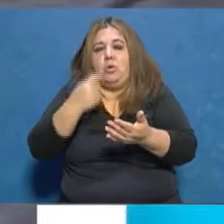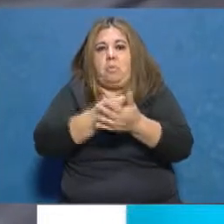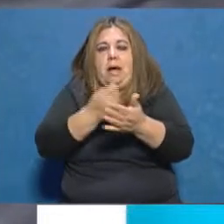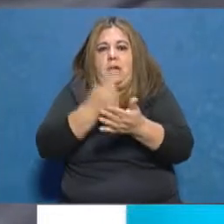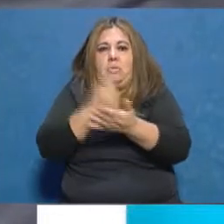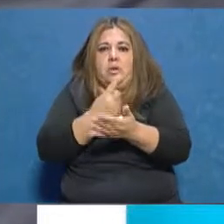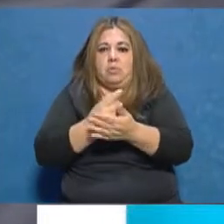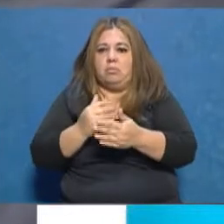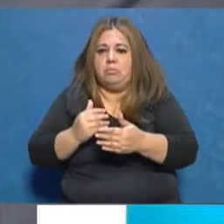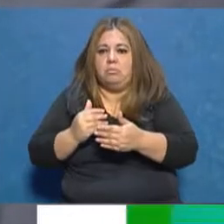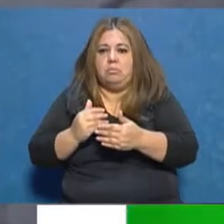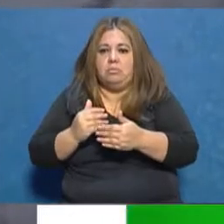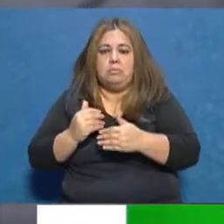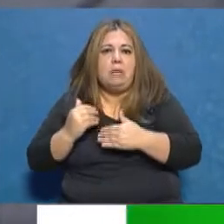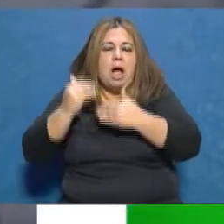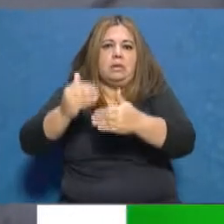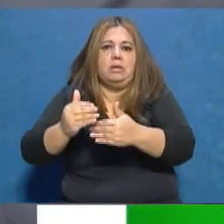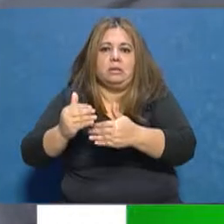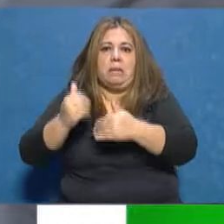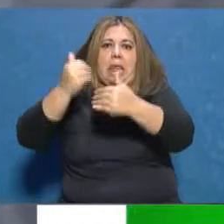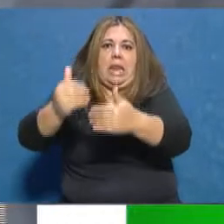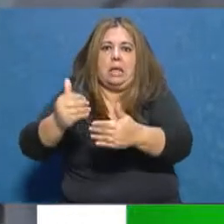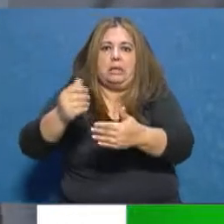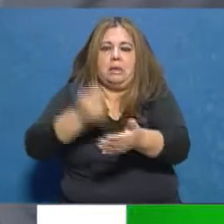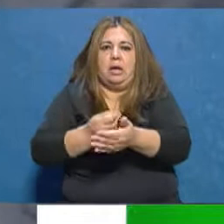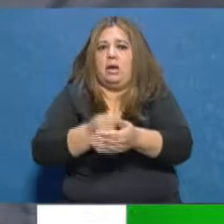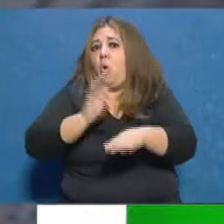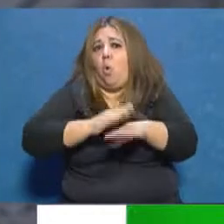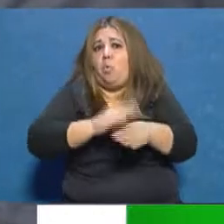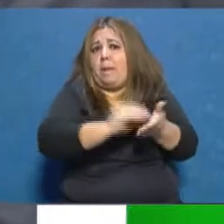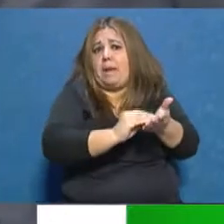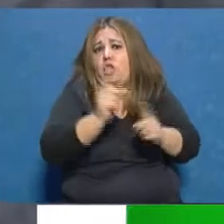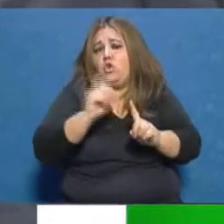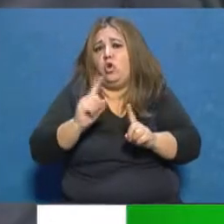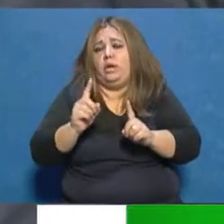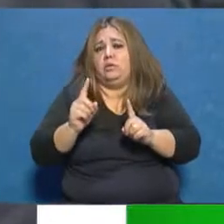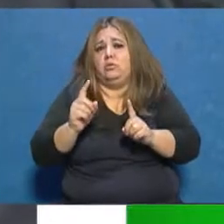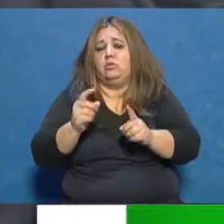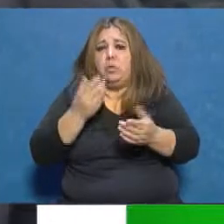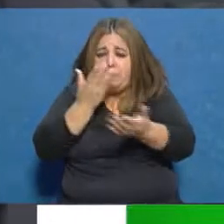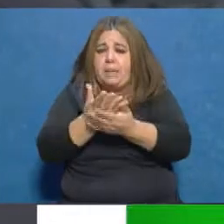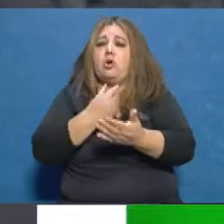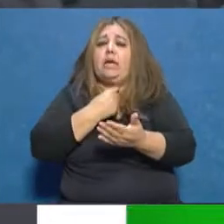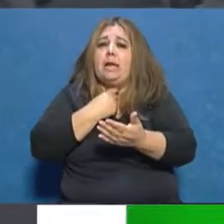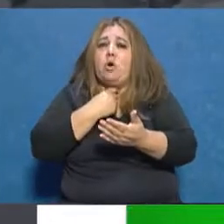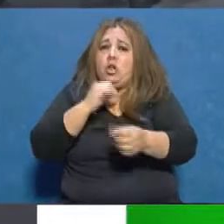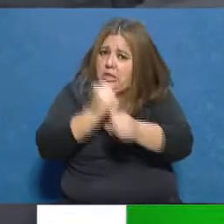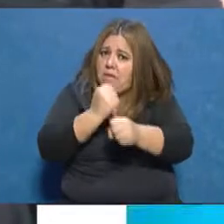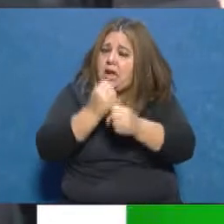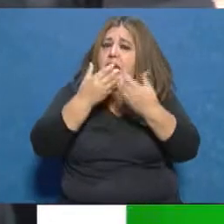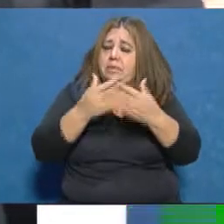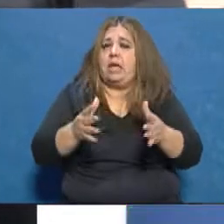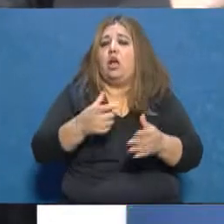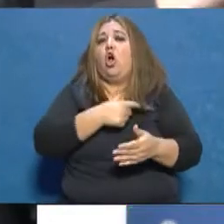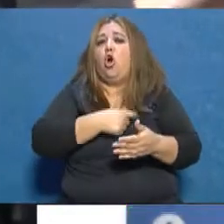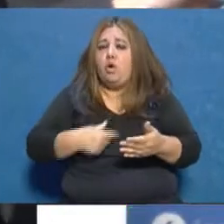que ellos tampoco tienen la culpa de todo esto. Entonces pedimos empezar a trabajar y que el gobierno también flexibilice un poco y empezar